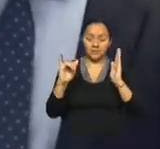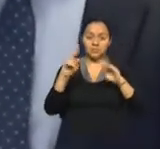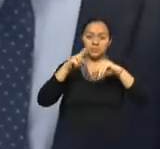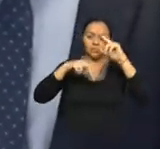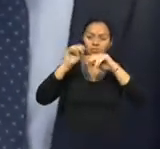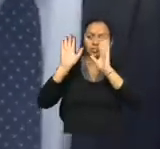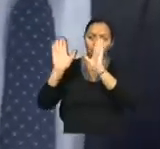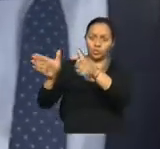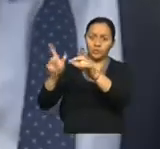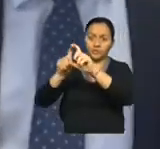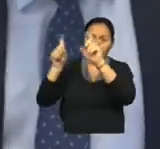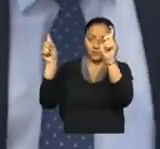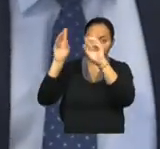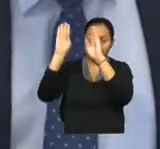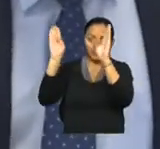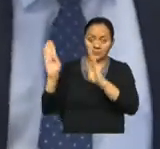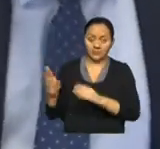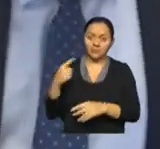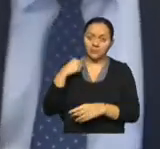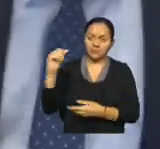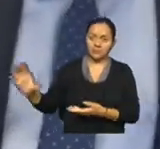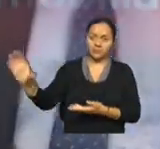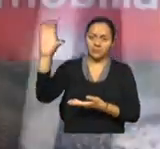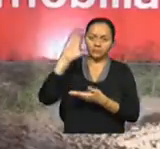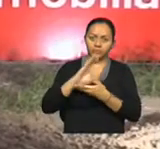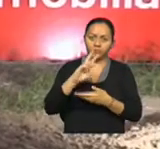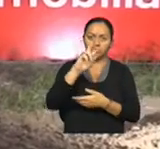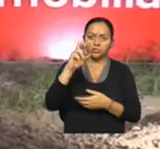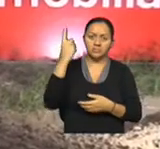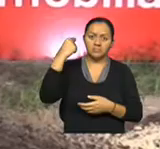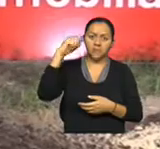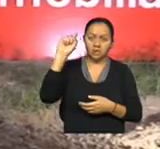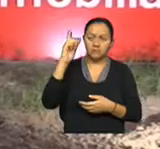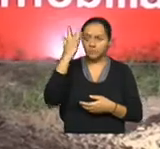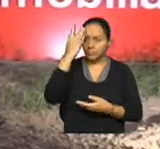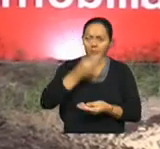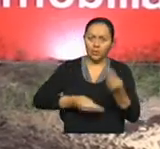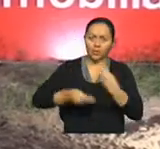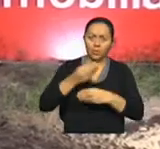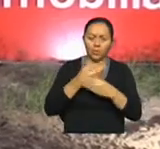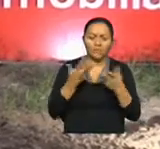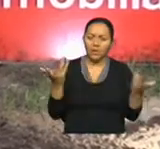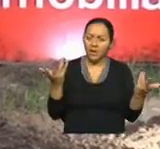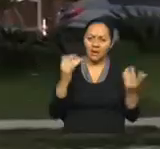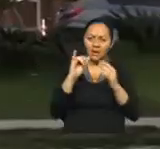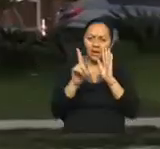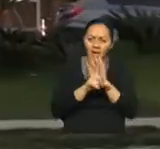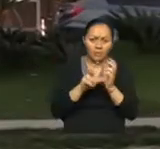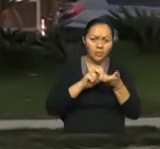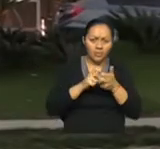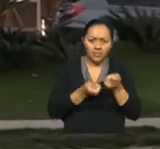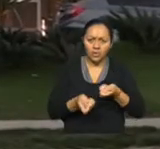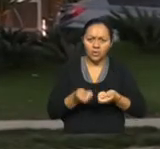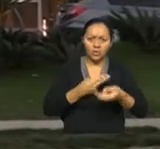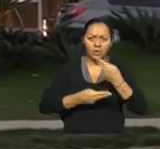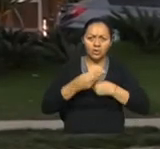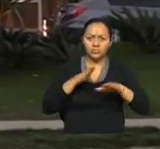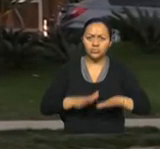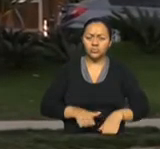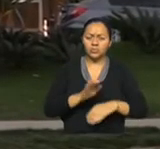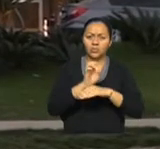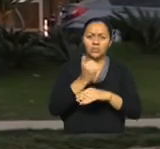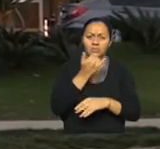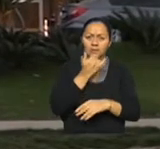brasileña debería entregar al país unos 200 millones de dólares como compensación por la manera irregular en que manejó sus negocios en el